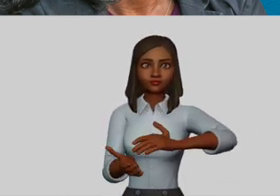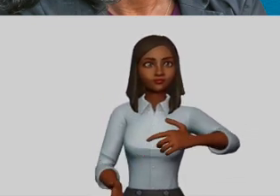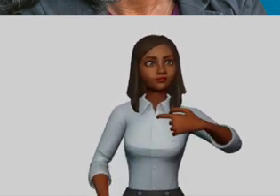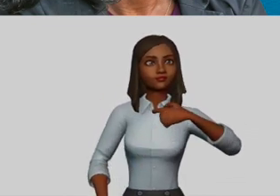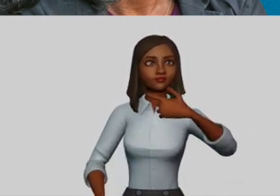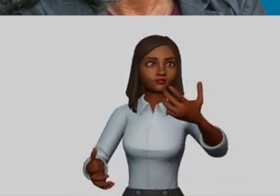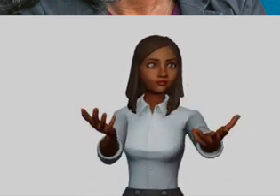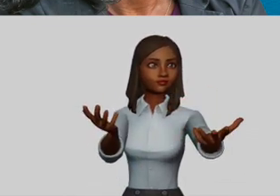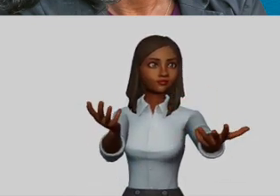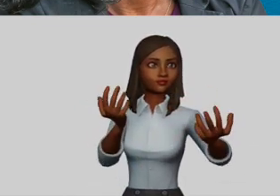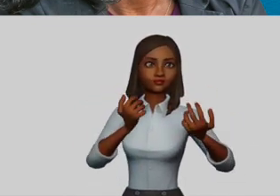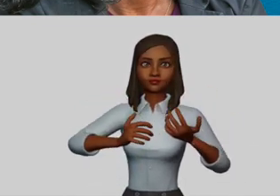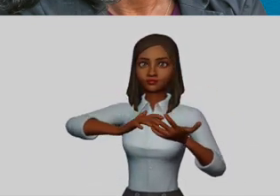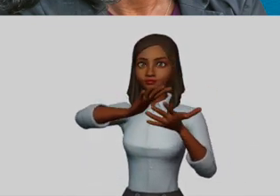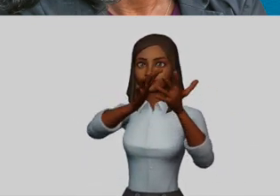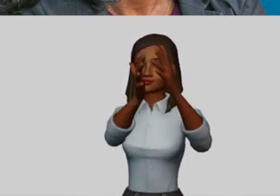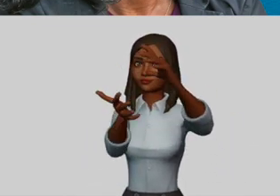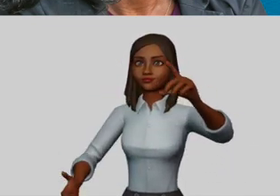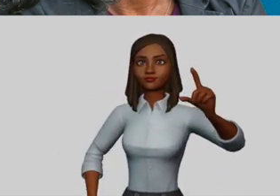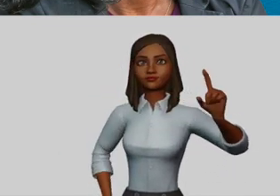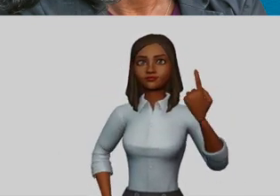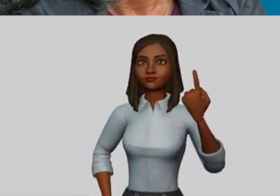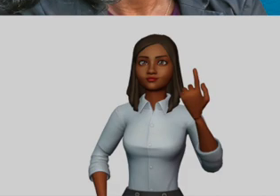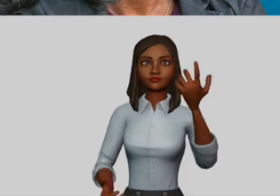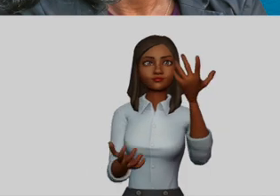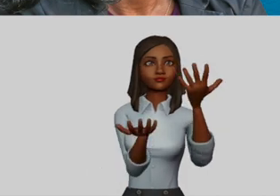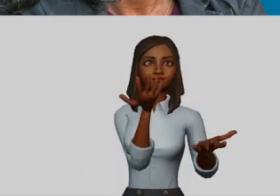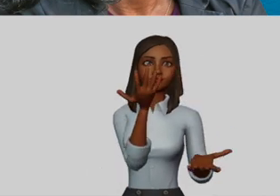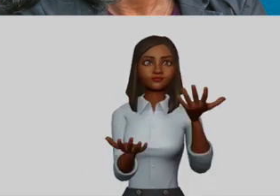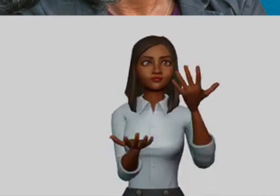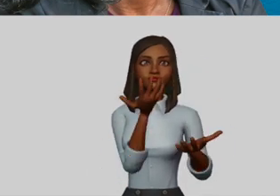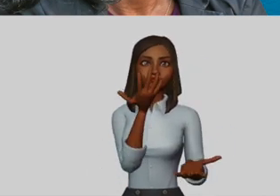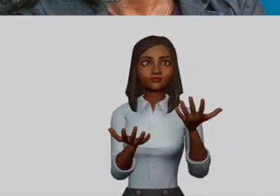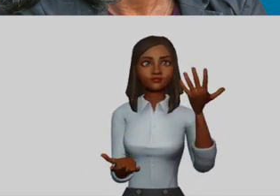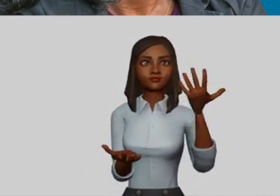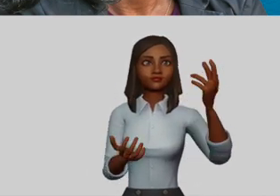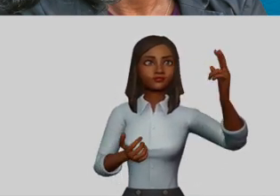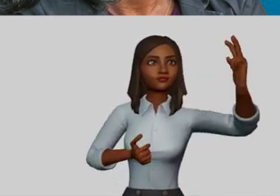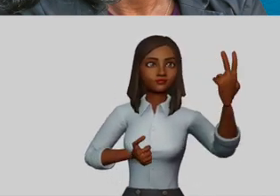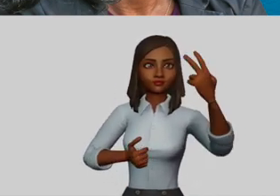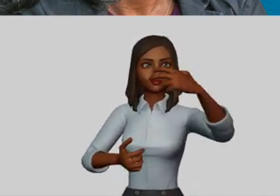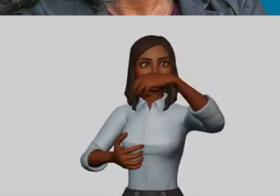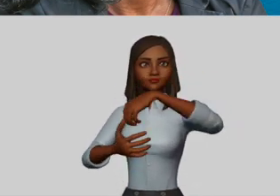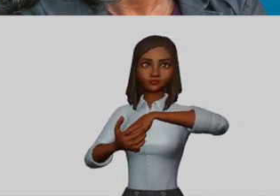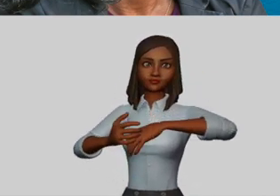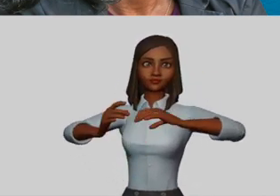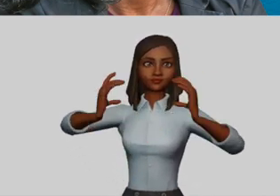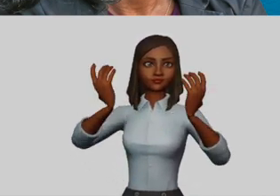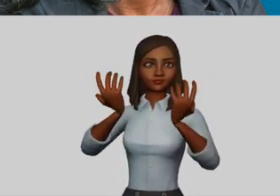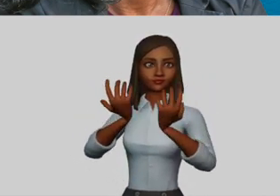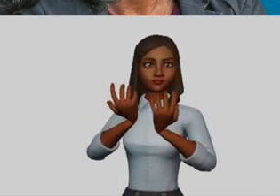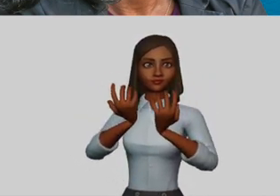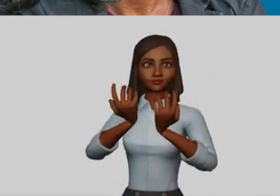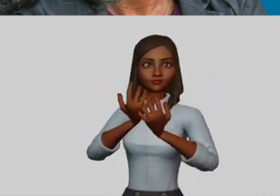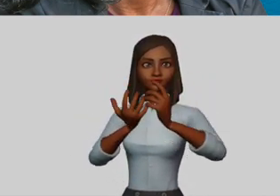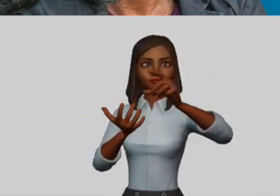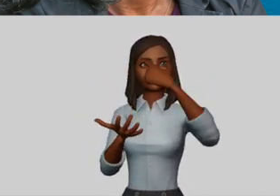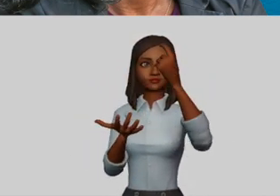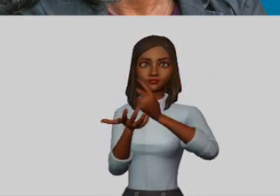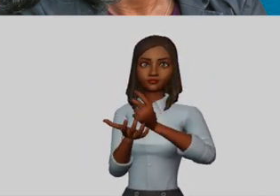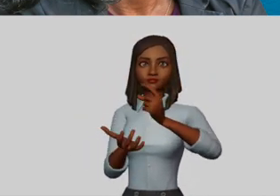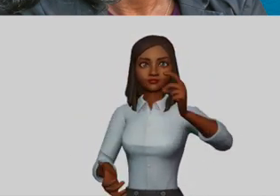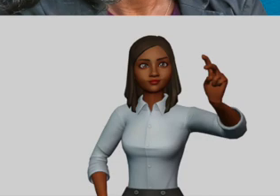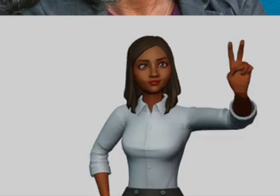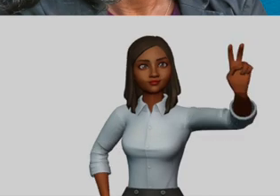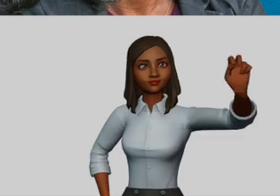no tengamos un sistema que le ayuden a ellos a comunicarse o decirle a la